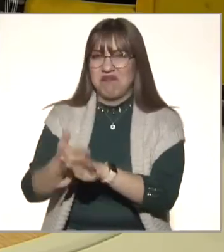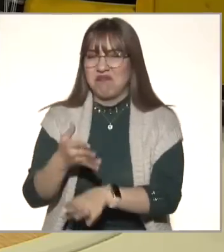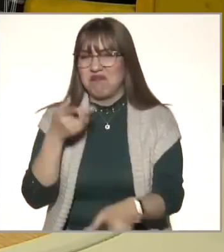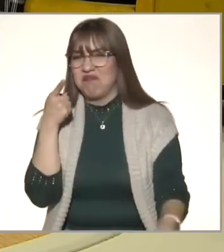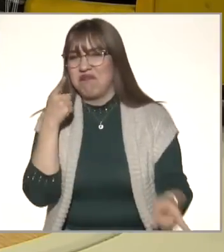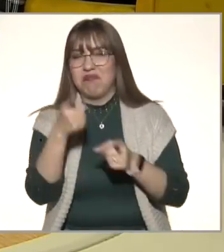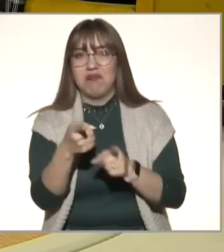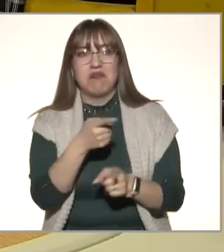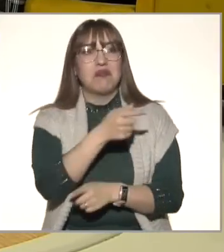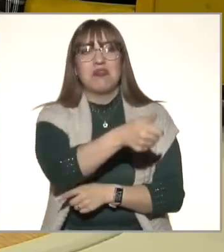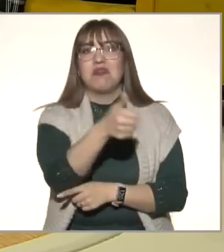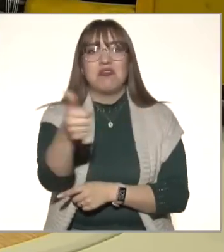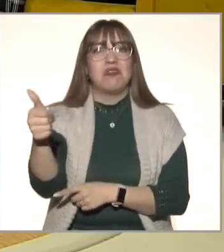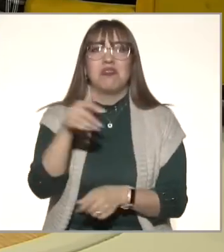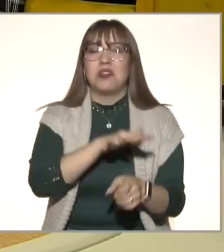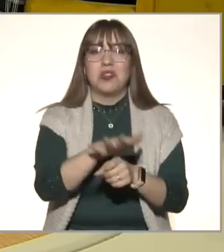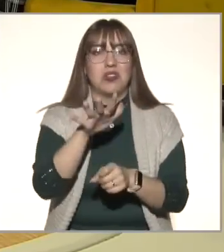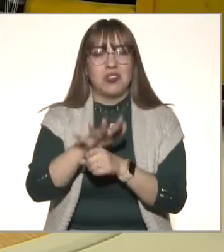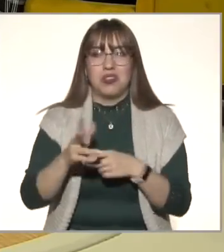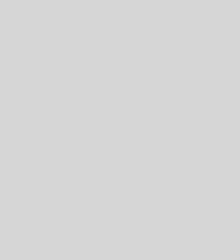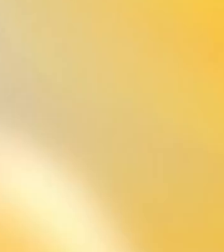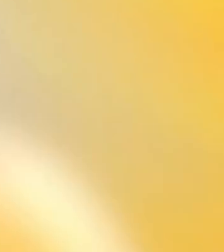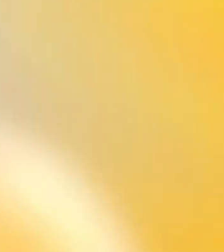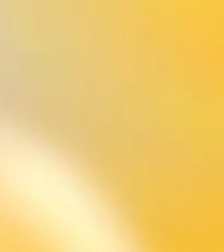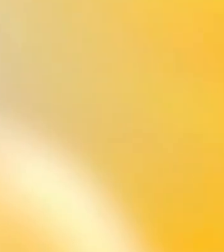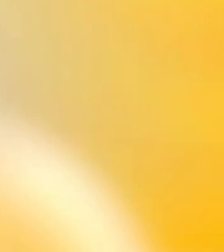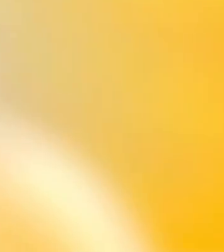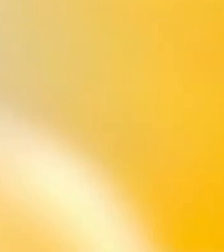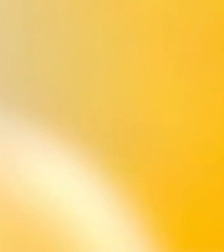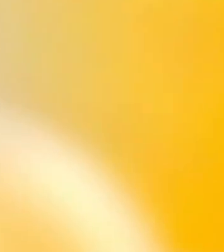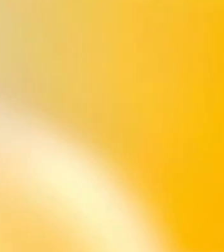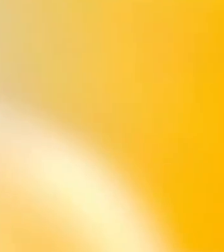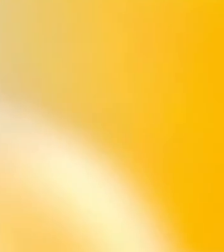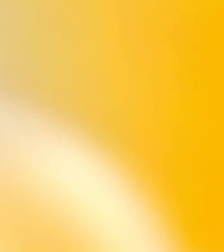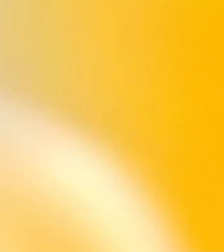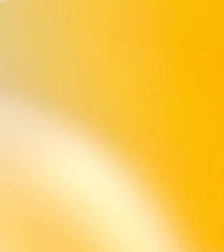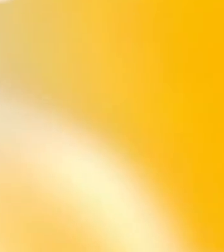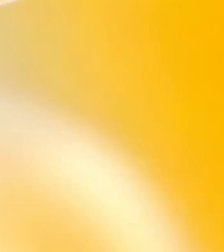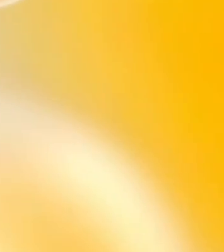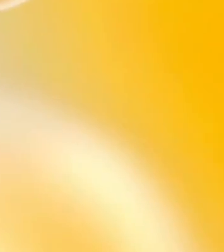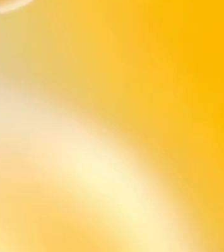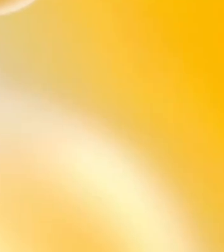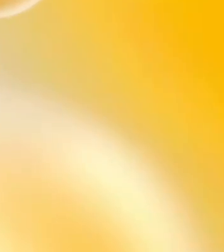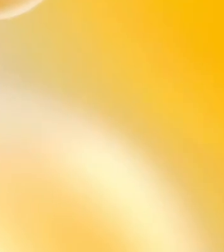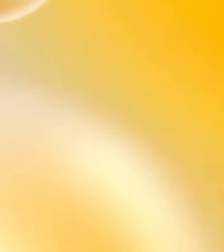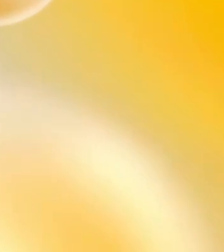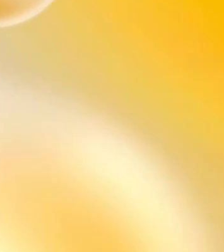a quien se lo querías decir.